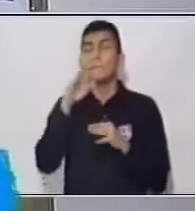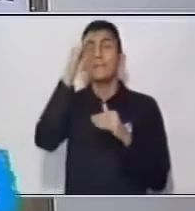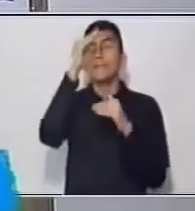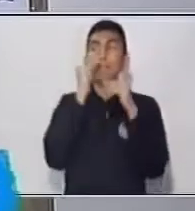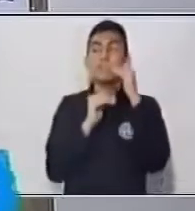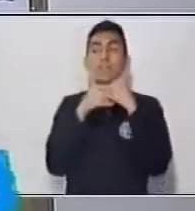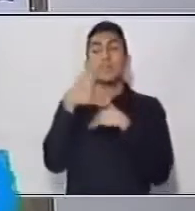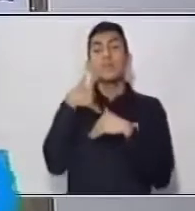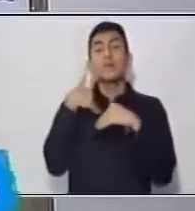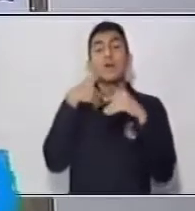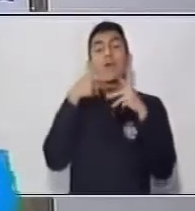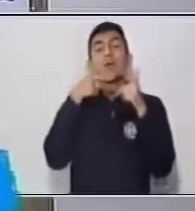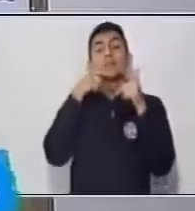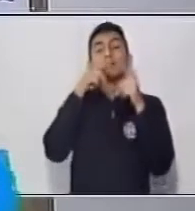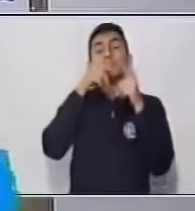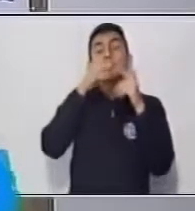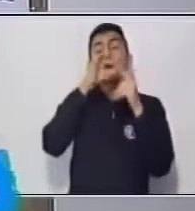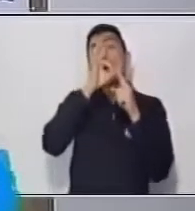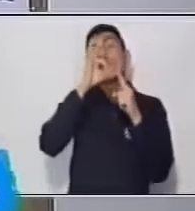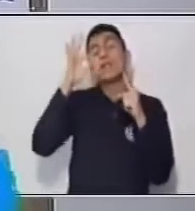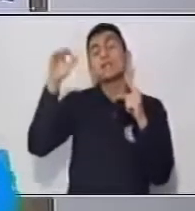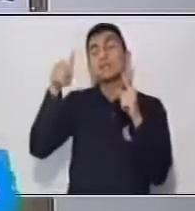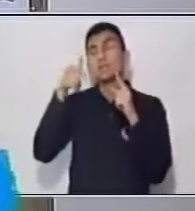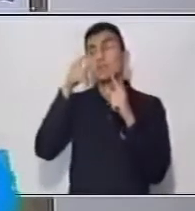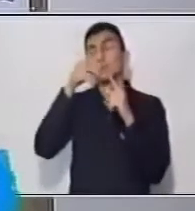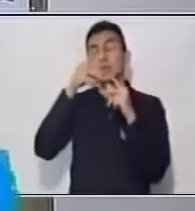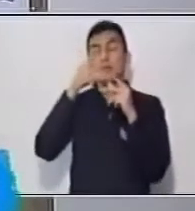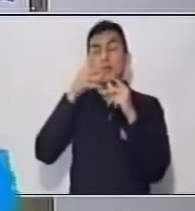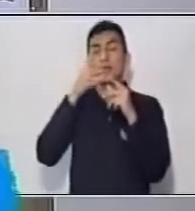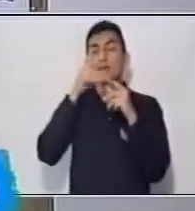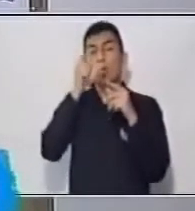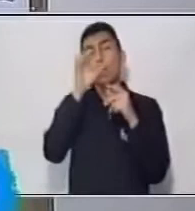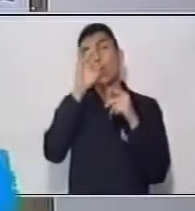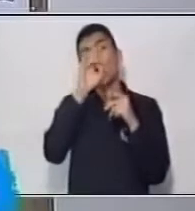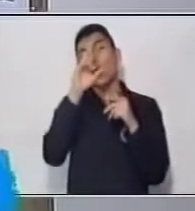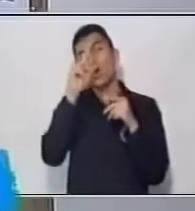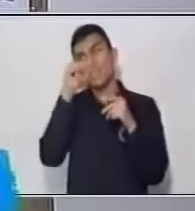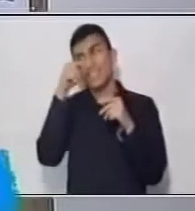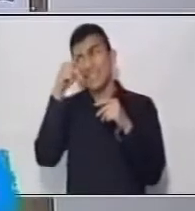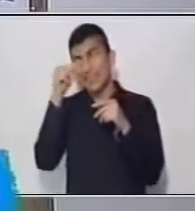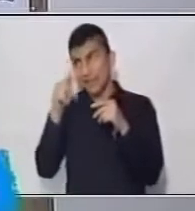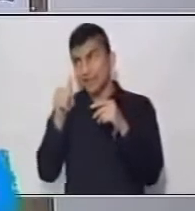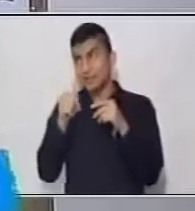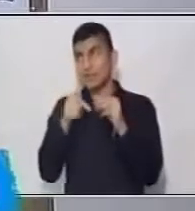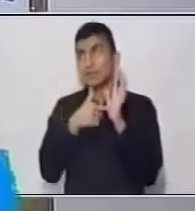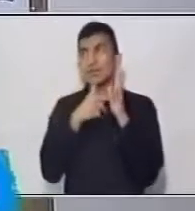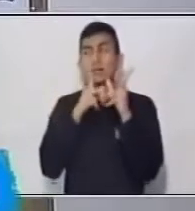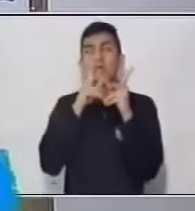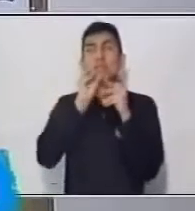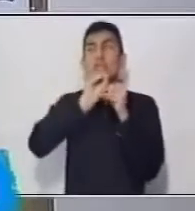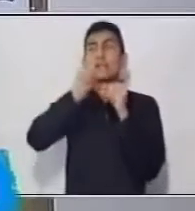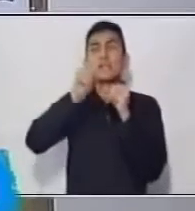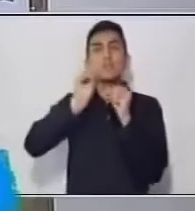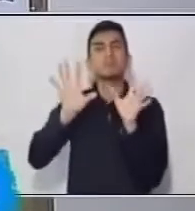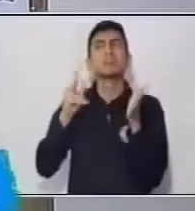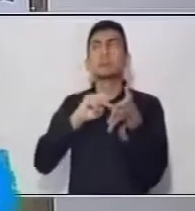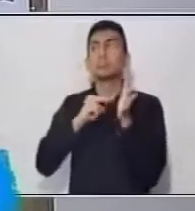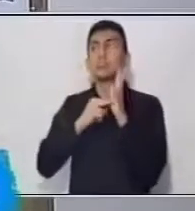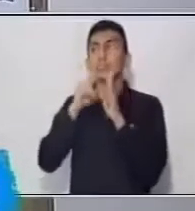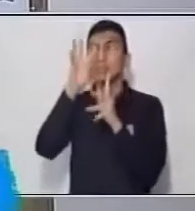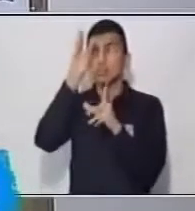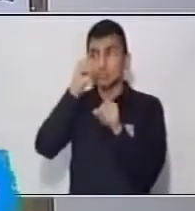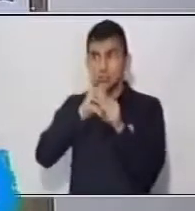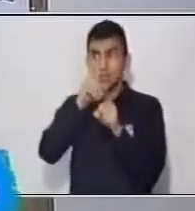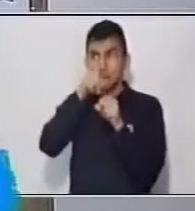oraciones coordinadas distributivas, y estas indican una alternativa y usan los nexos bien,